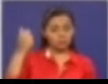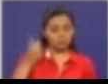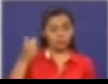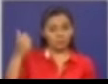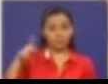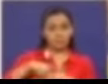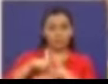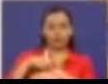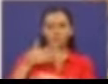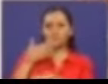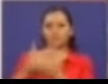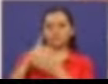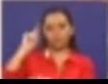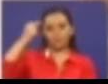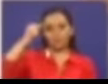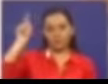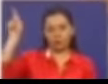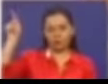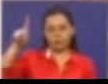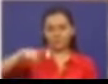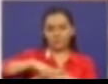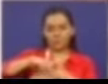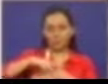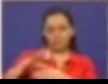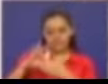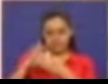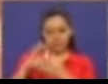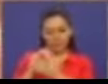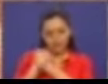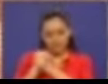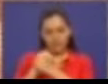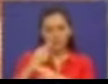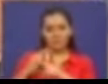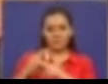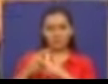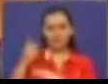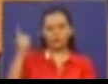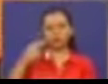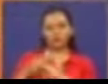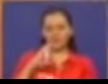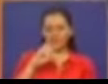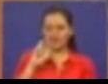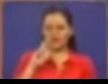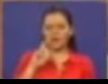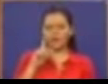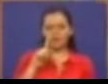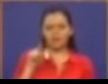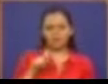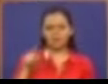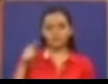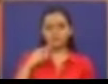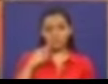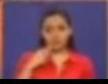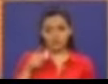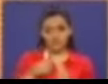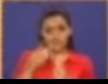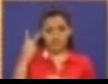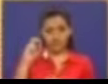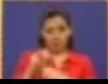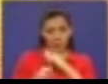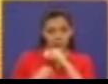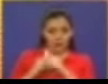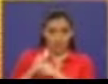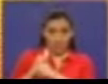Quisiera agradecerle al gobierno de mi buen amigo, pues, el presidente Cartes. ¿Por qué? Porque a ellos les tomó como 20 años, pues,